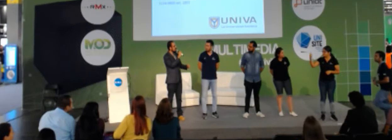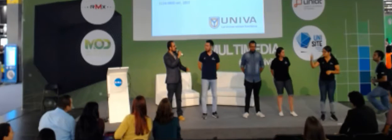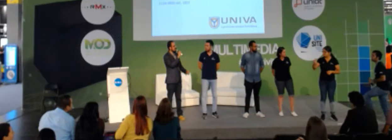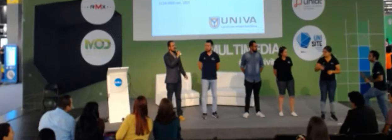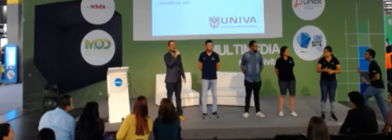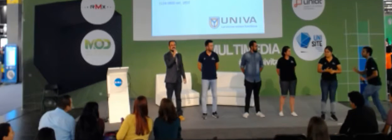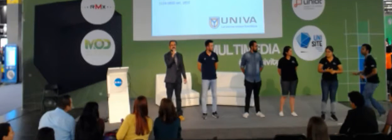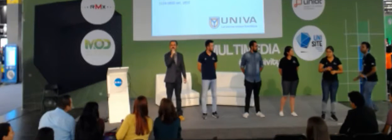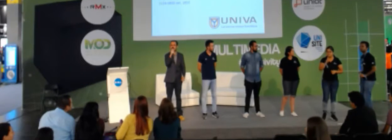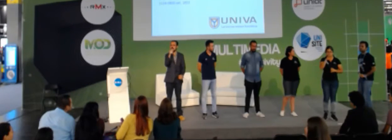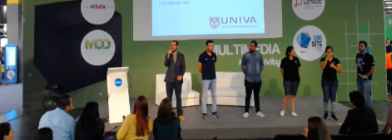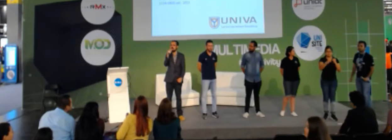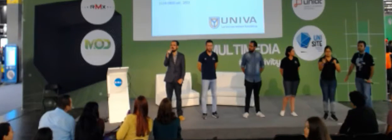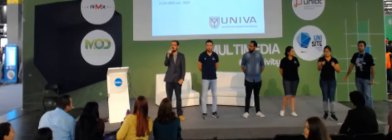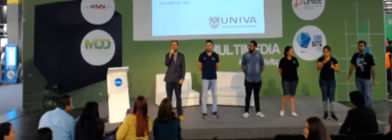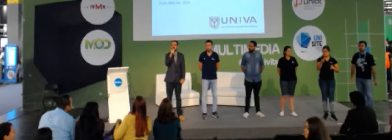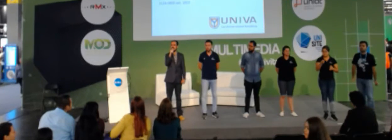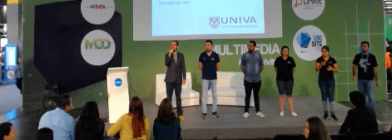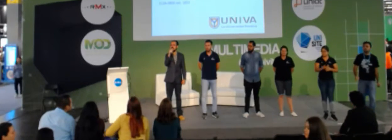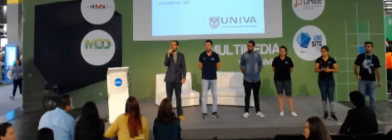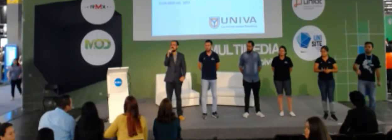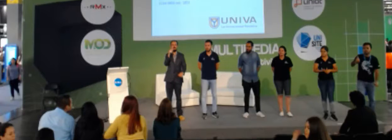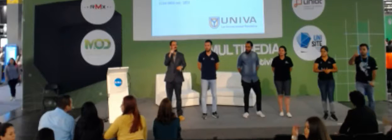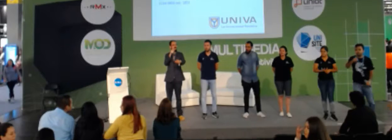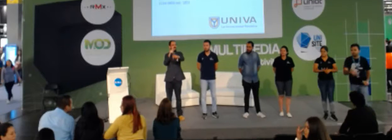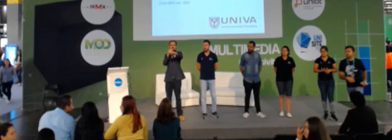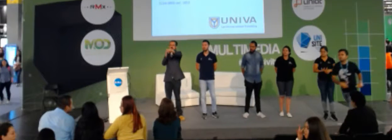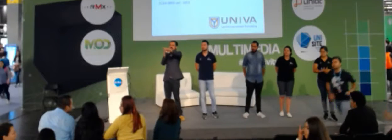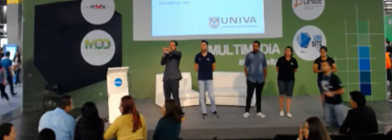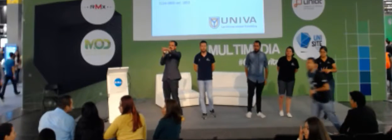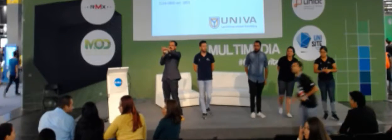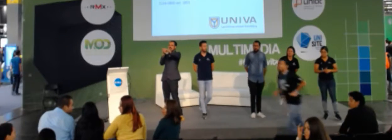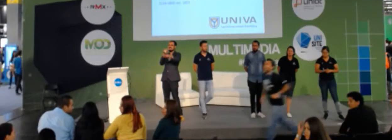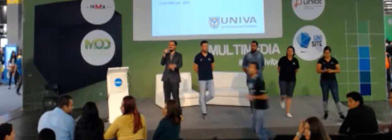última pregunta. Una última pregunta, comentario. Allá.